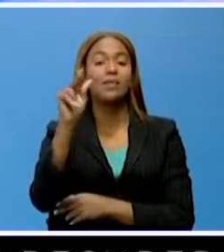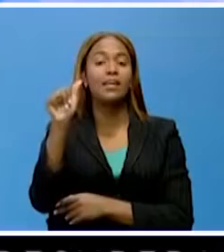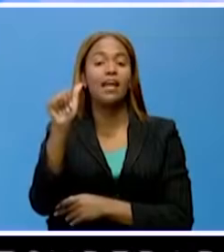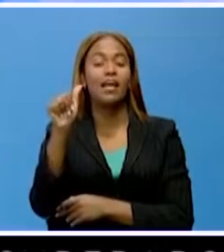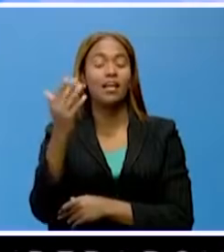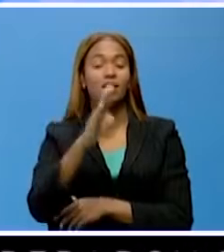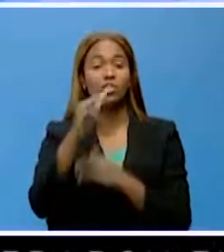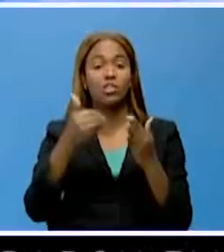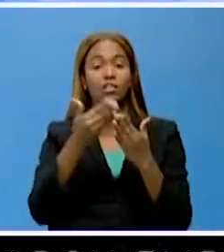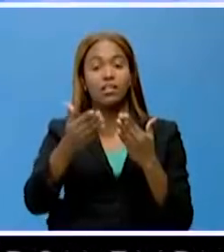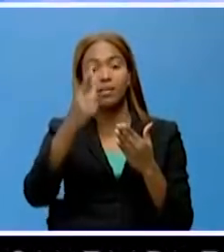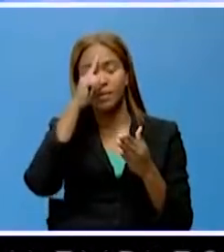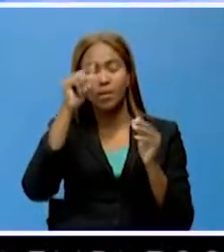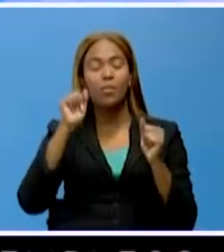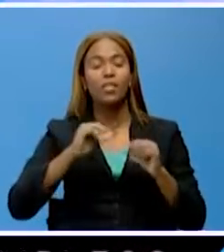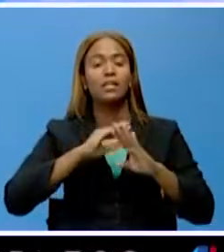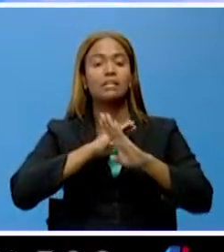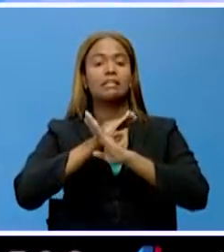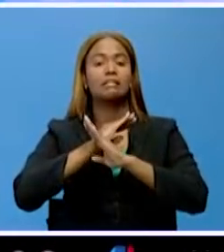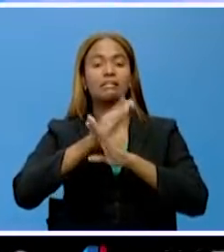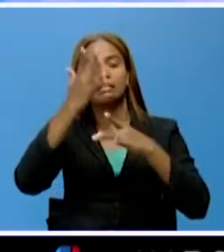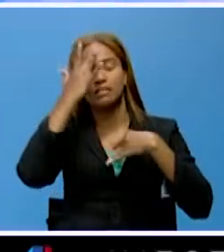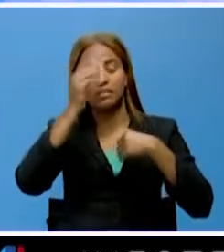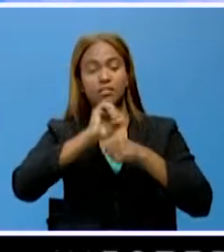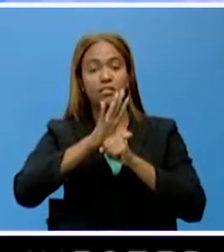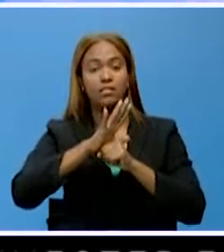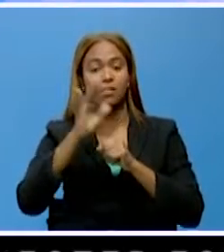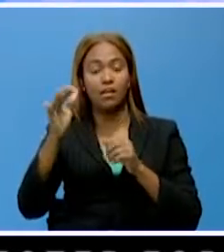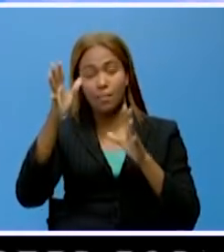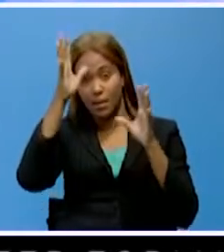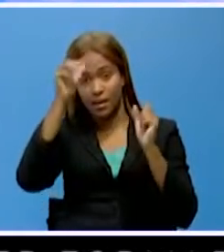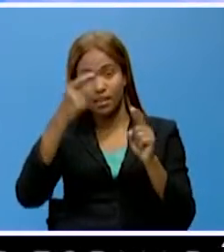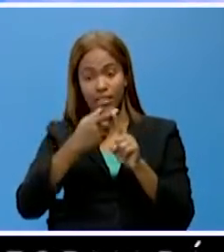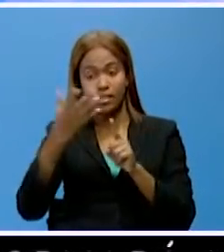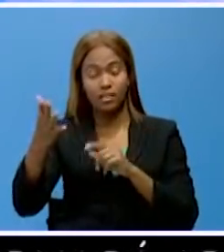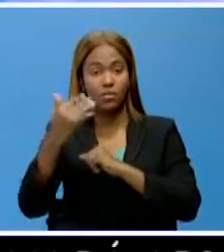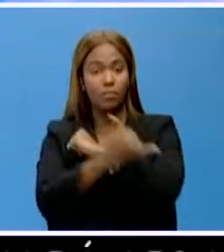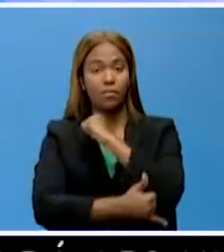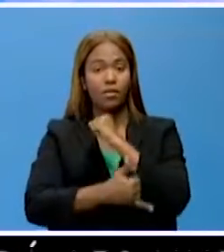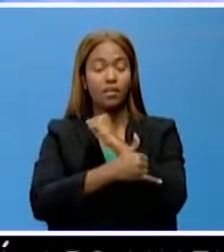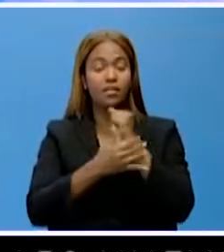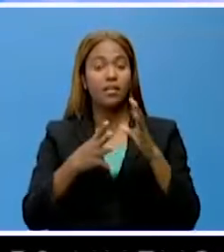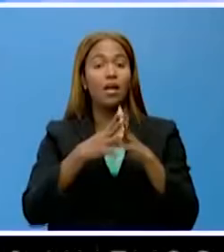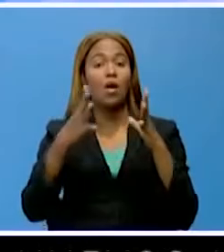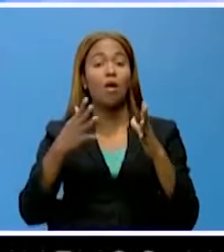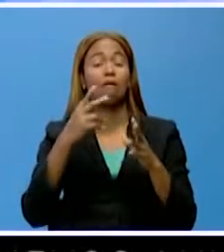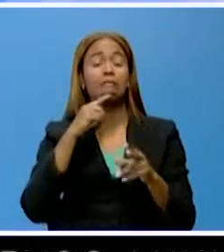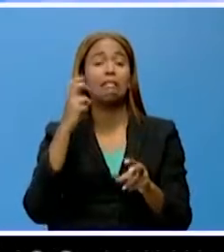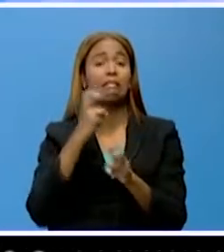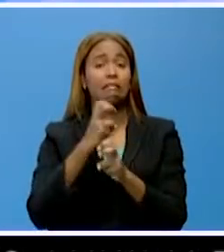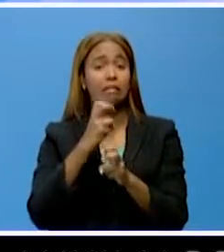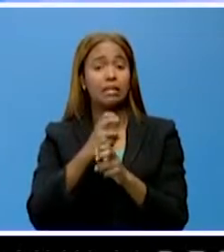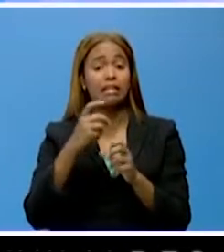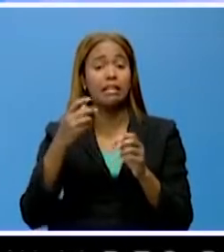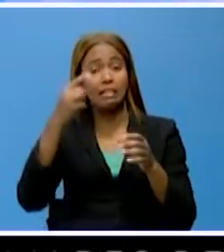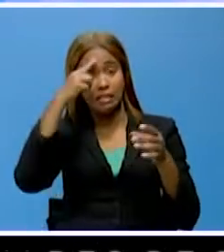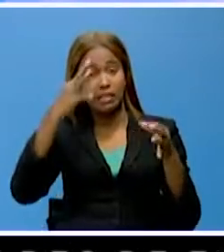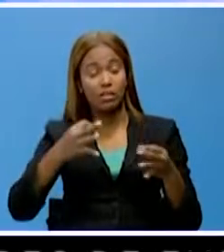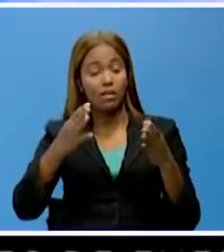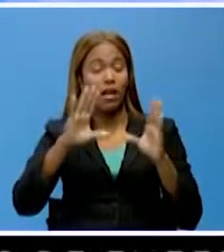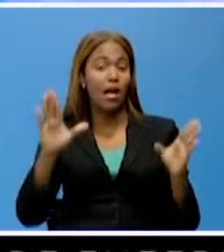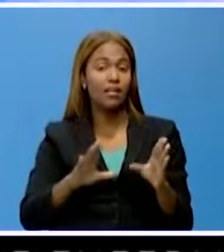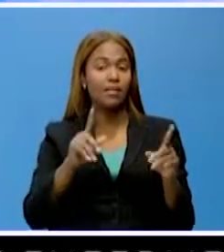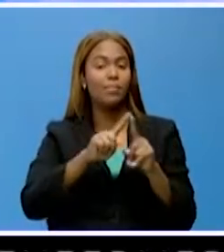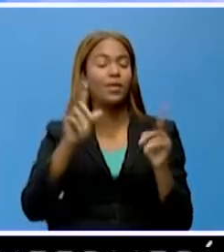público. Todo esto para, por supuesto, frenar la COVID-19. Y es que el presidente de esa nación es muy duro con las decisiones que toma. Pero